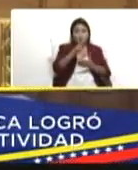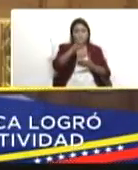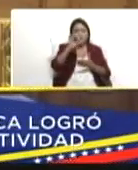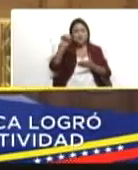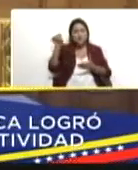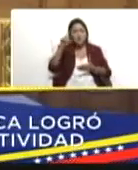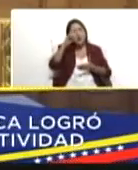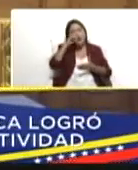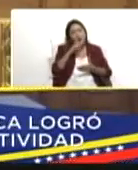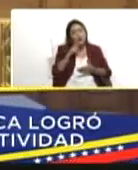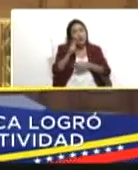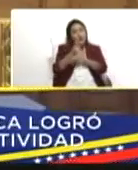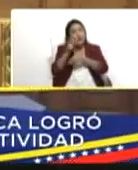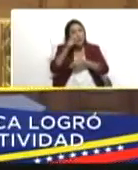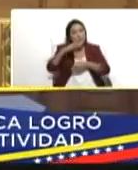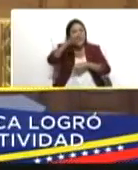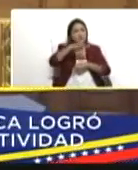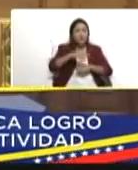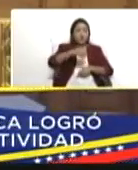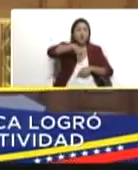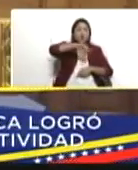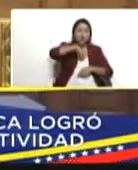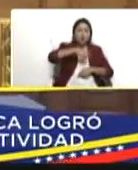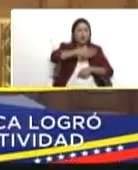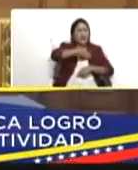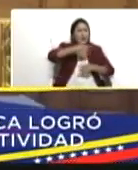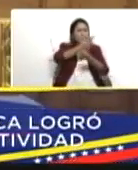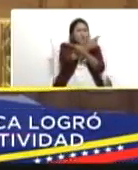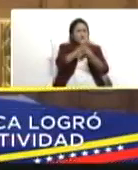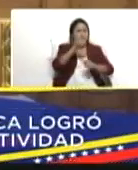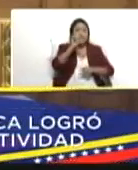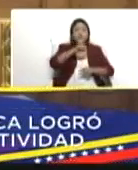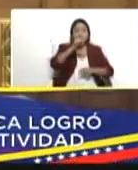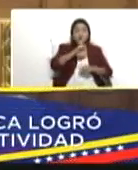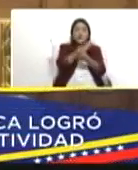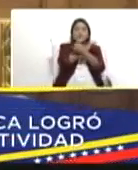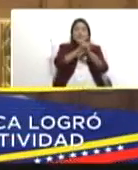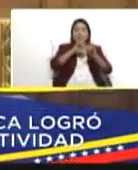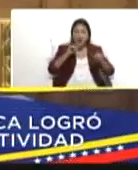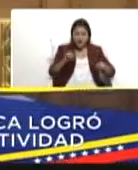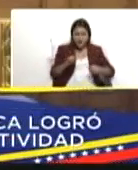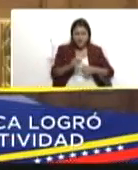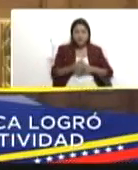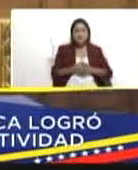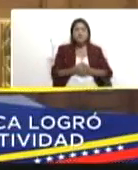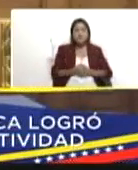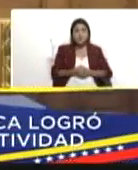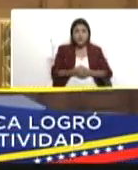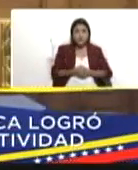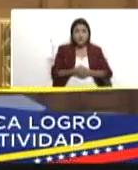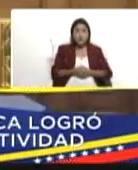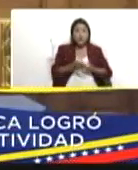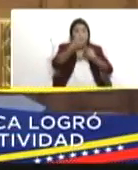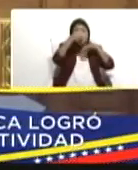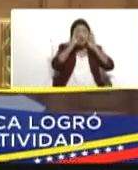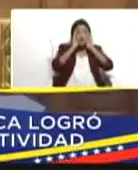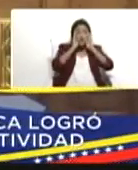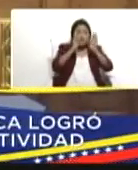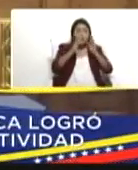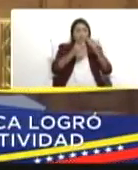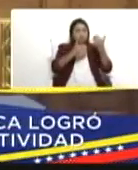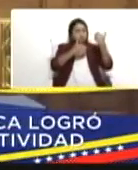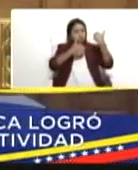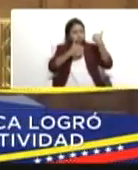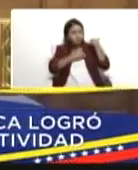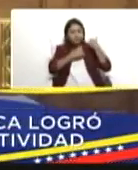pueblo estamos resuelto a ser libres independientes soberanos concentramos nuestras fuerzas